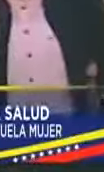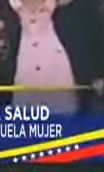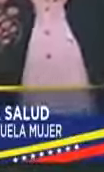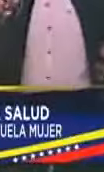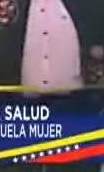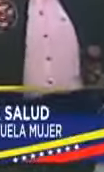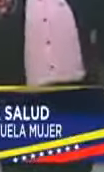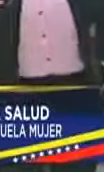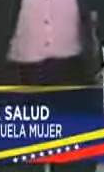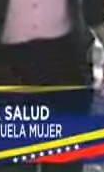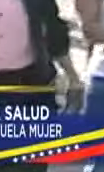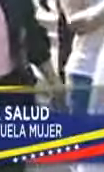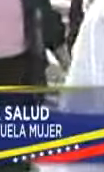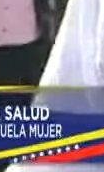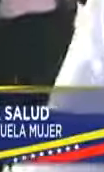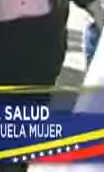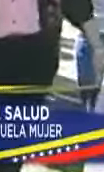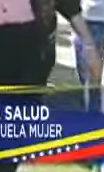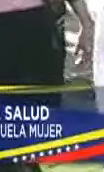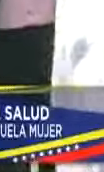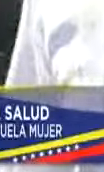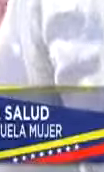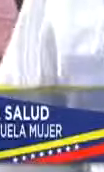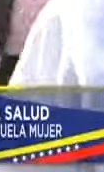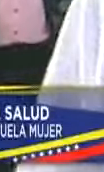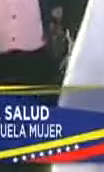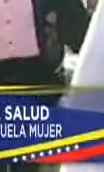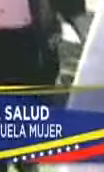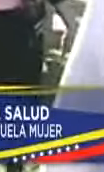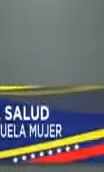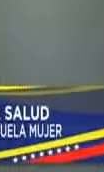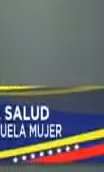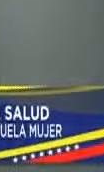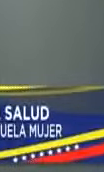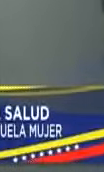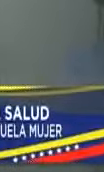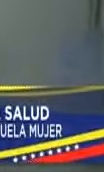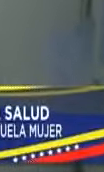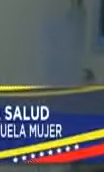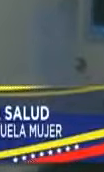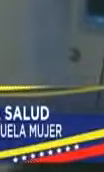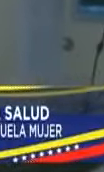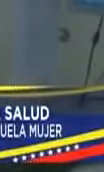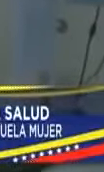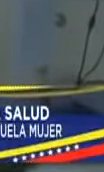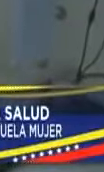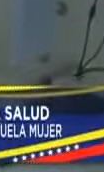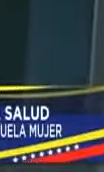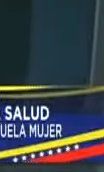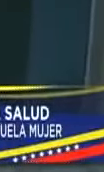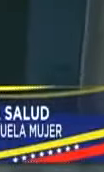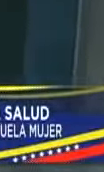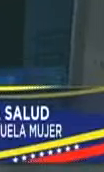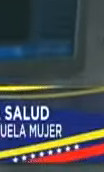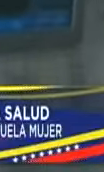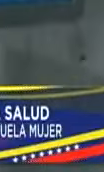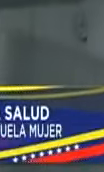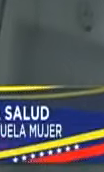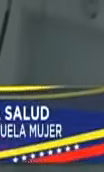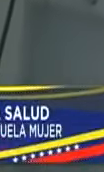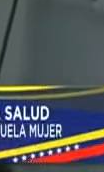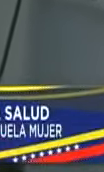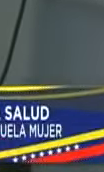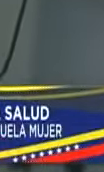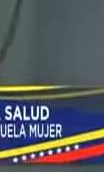lo ha dado a conocer también cada una de las mujeres que están siendo atendidas en este importante espacio. Además, la